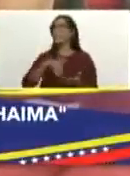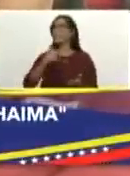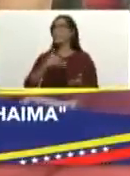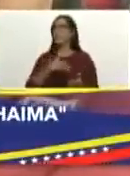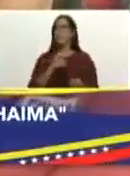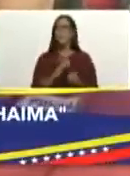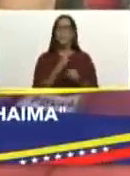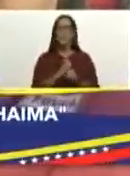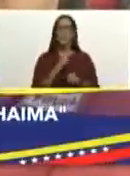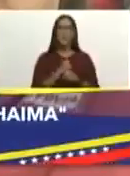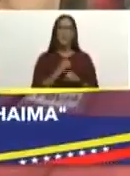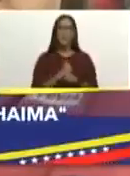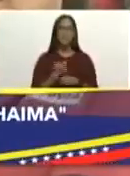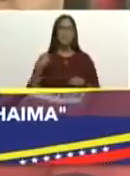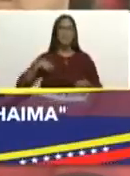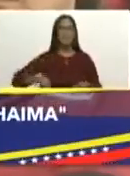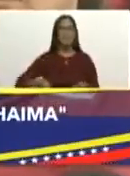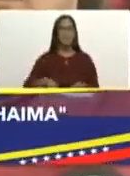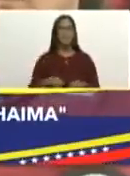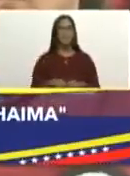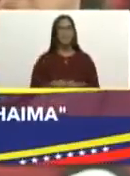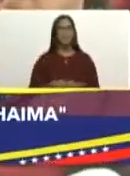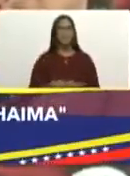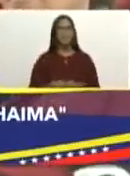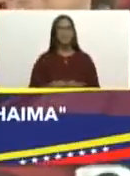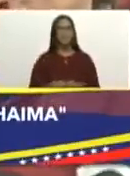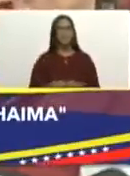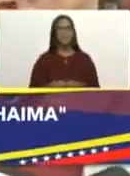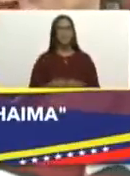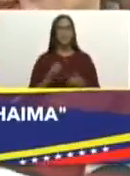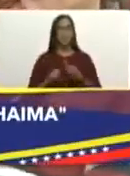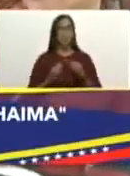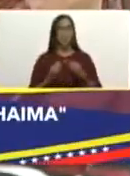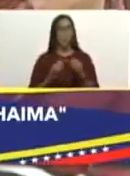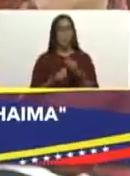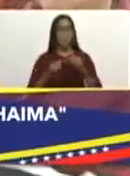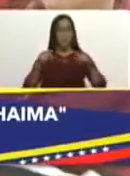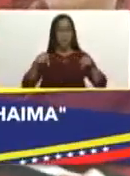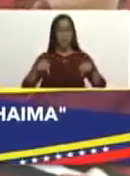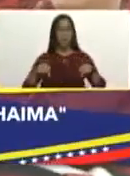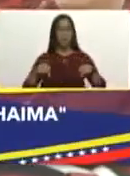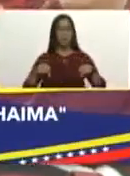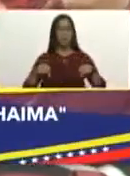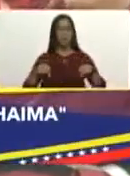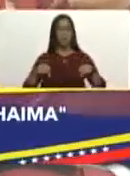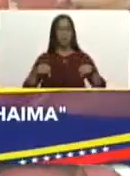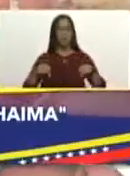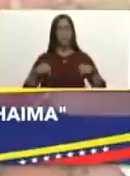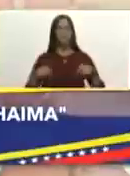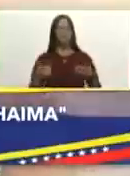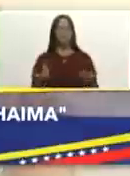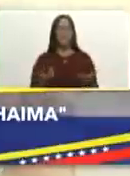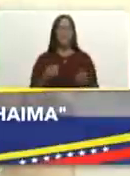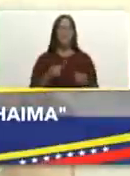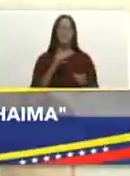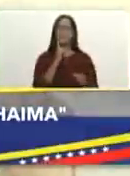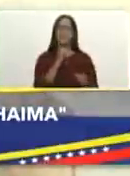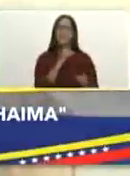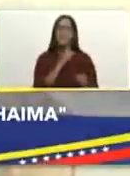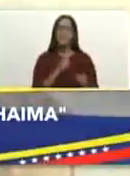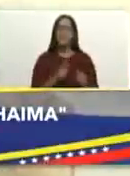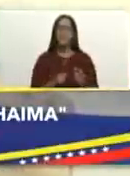laborales, salariales, los ingresos. Como hice ahora, que le puse el